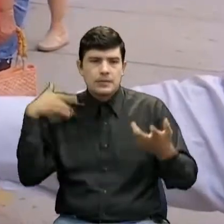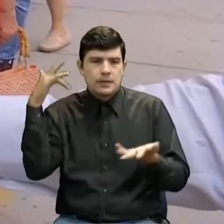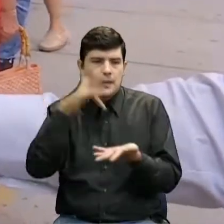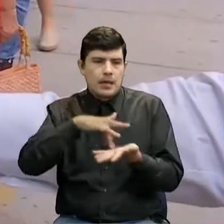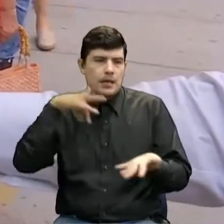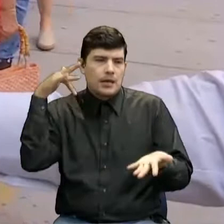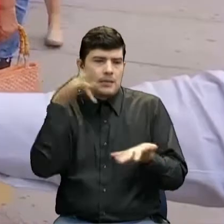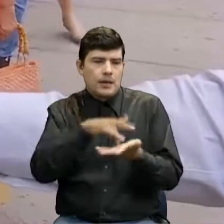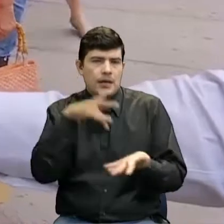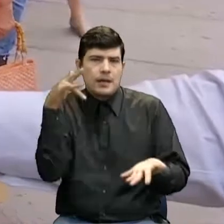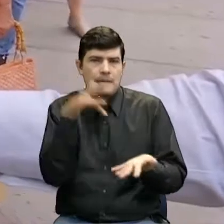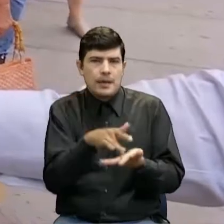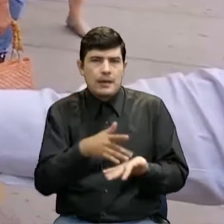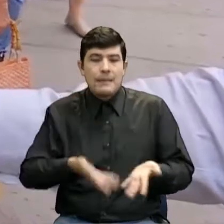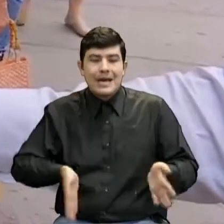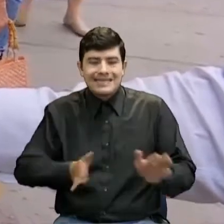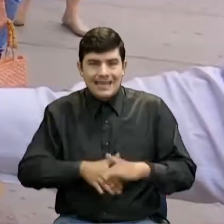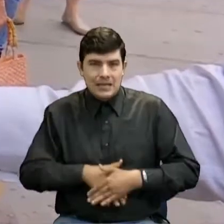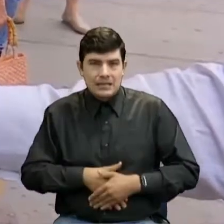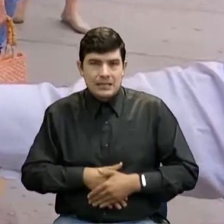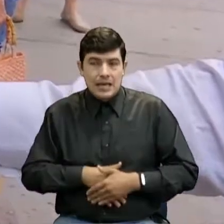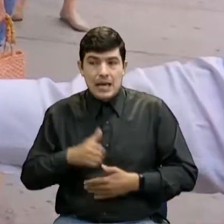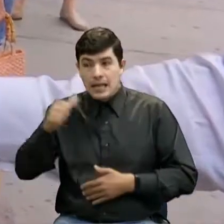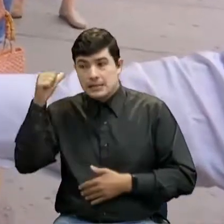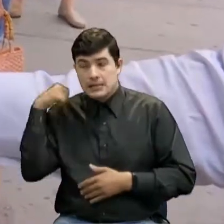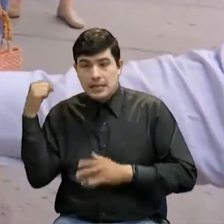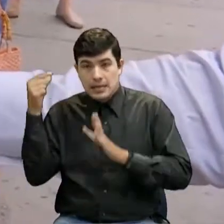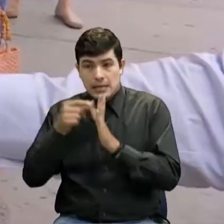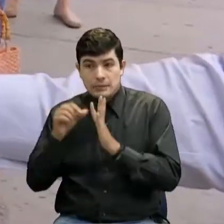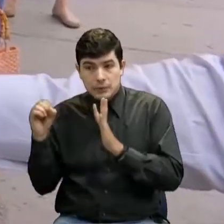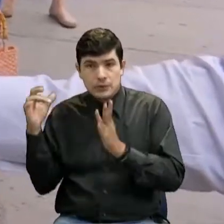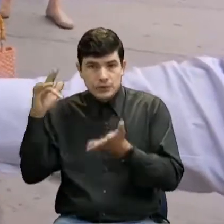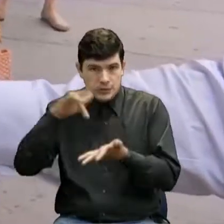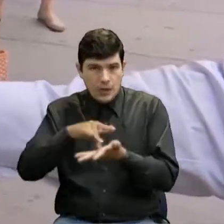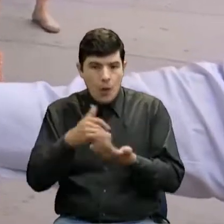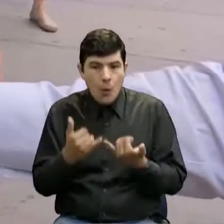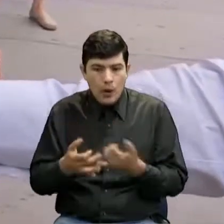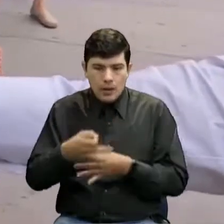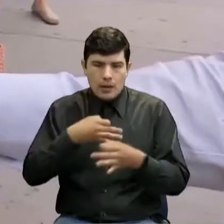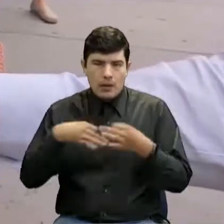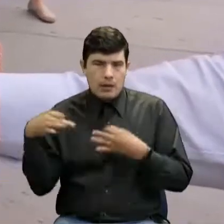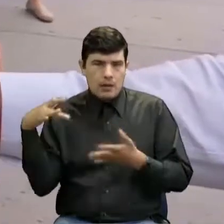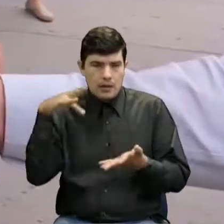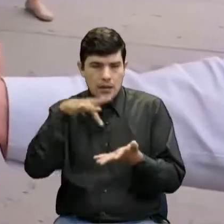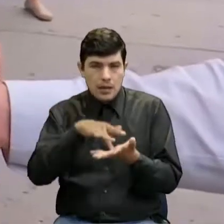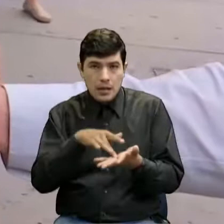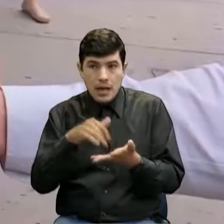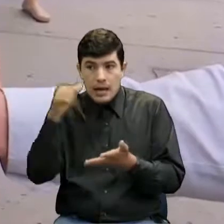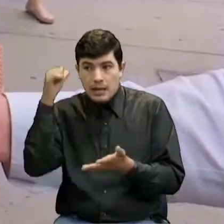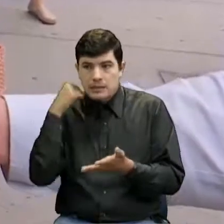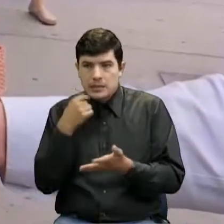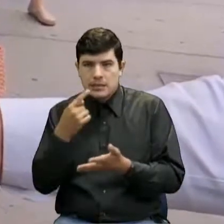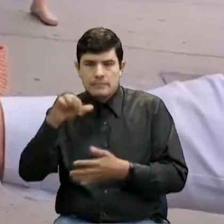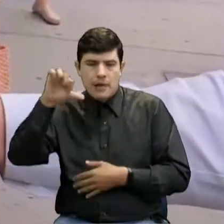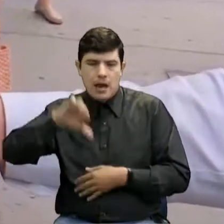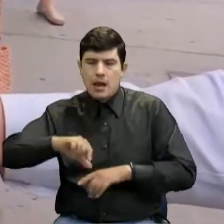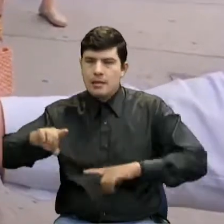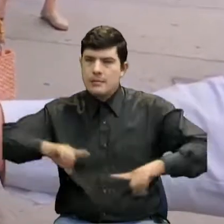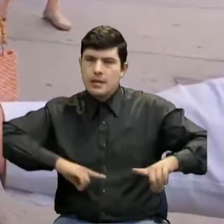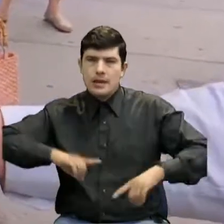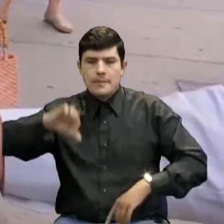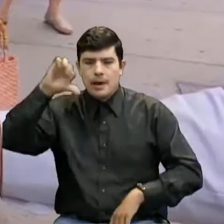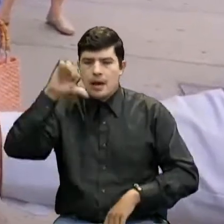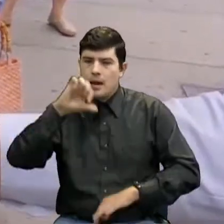y me dijeron ayer a mi esposo que había mala administración mala organización